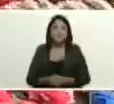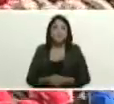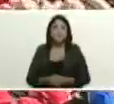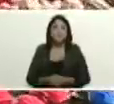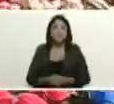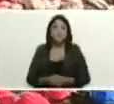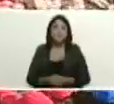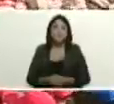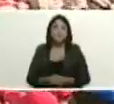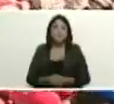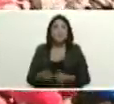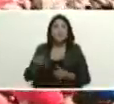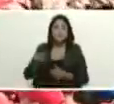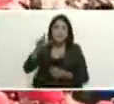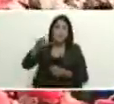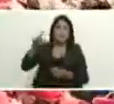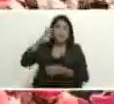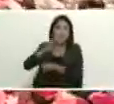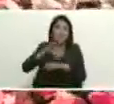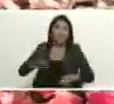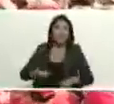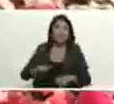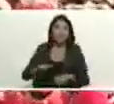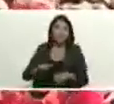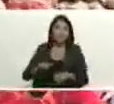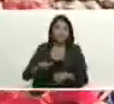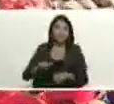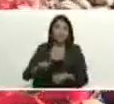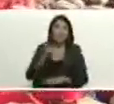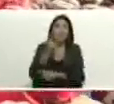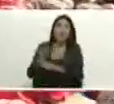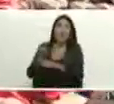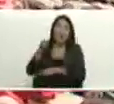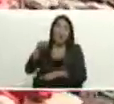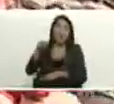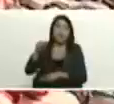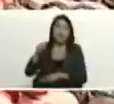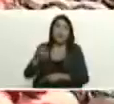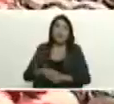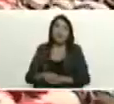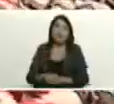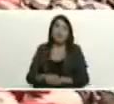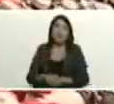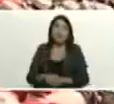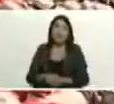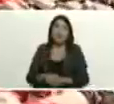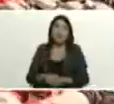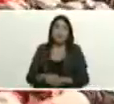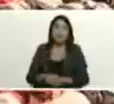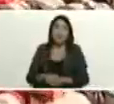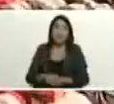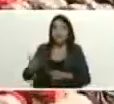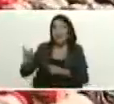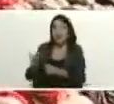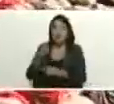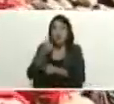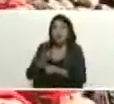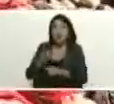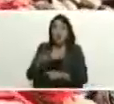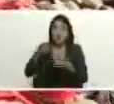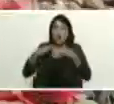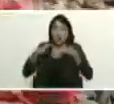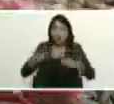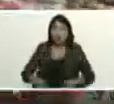de oficiales que traicionaron su uniforme, su juramento, y traicionaron